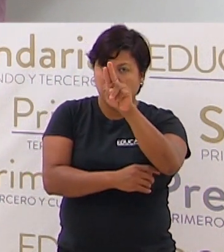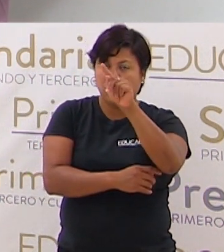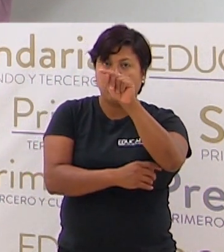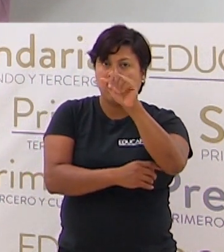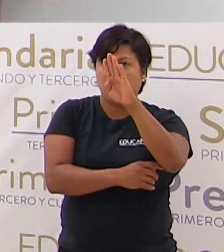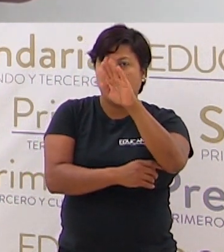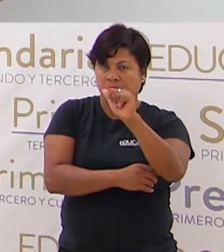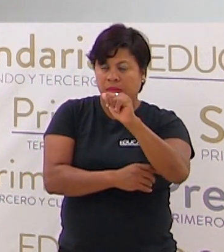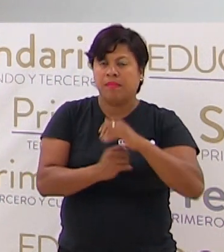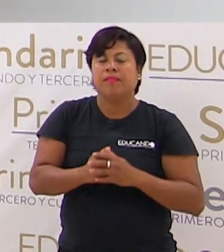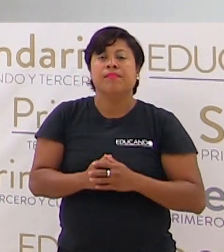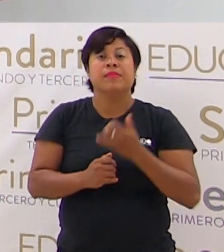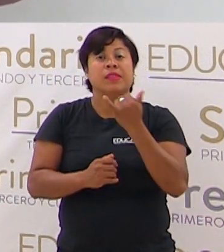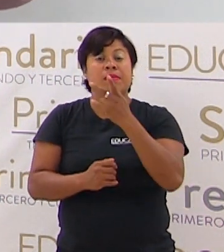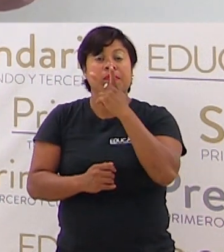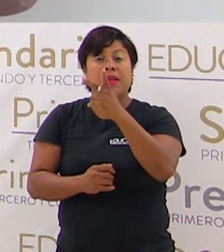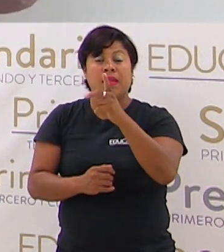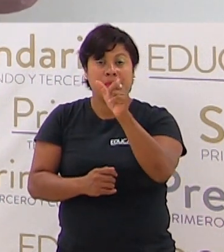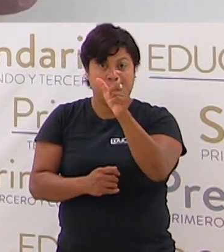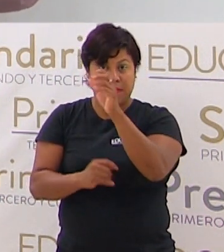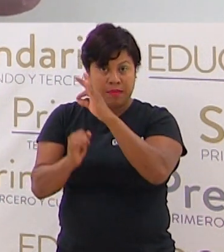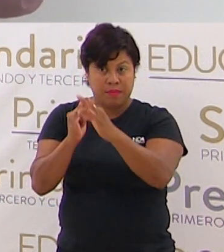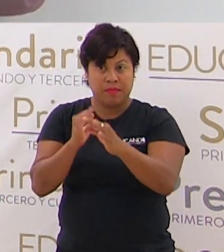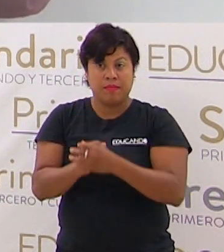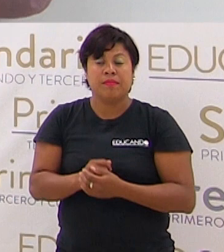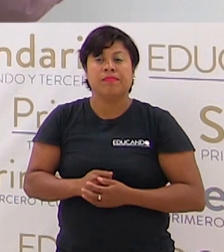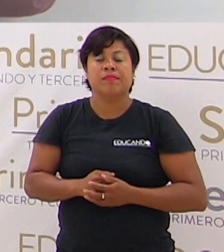disfrutaba, bien, y la palabra